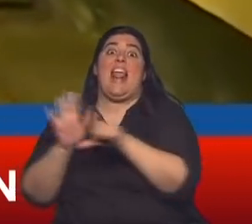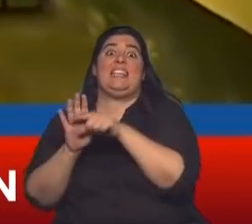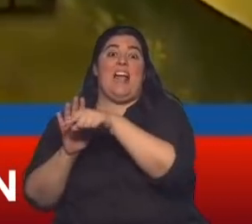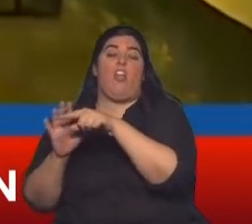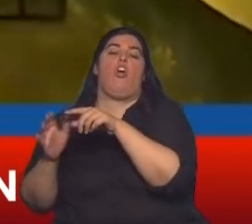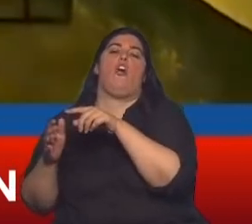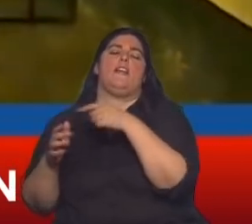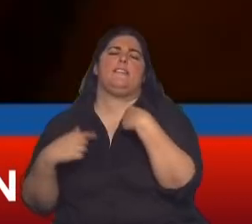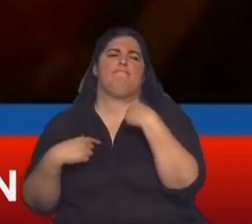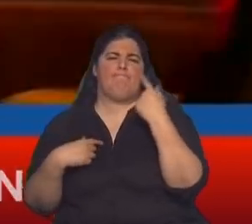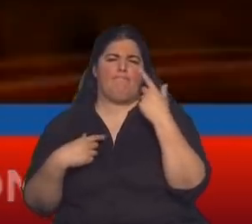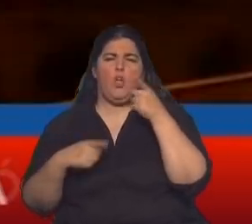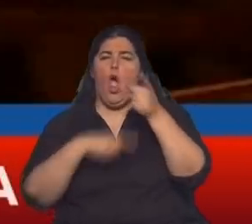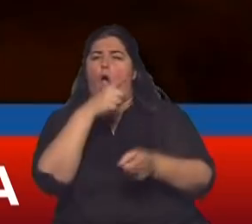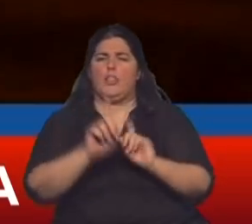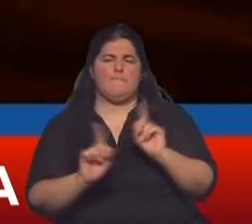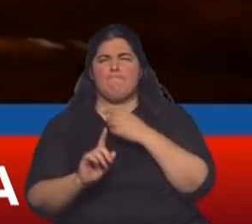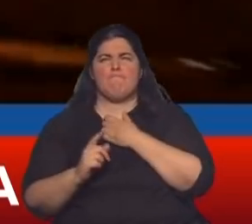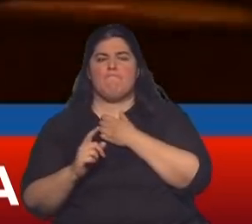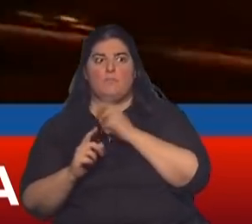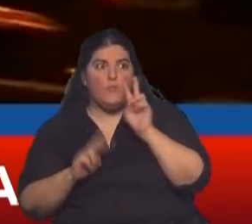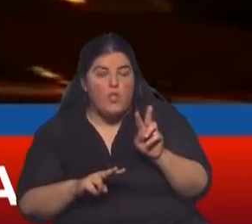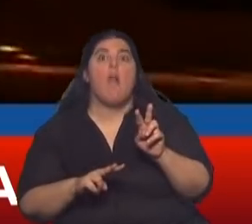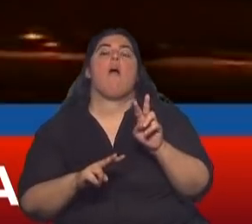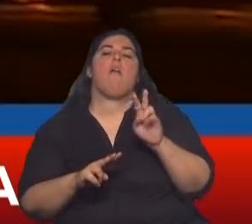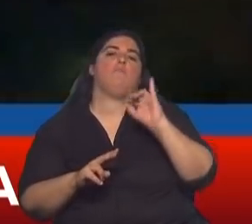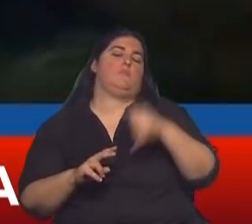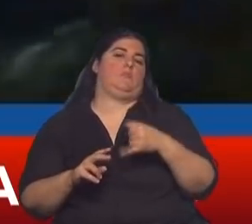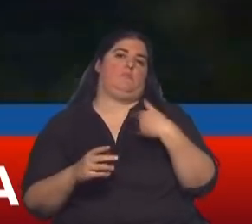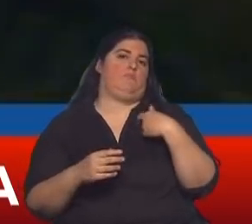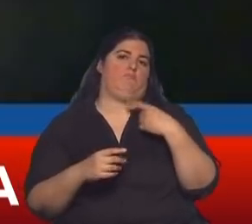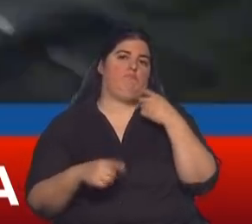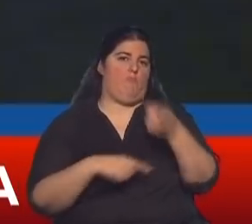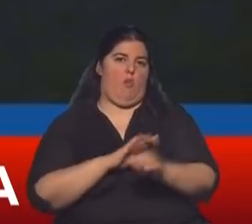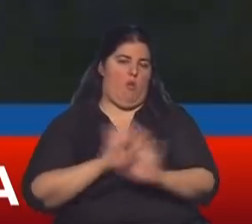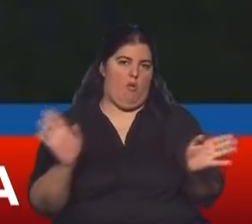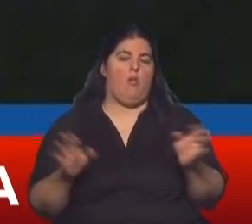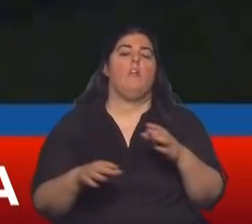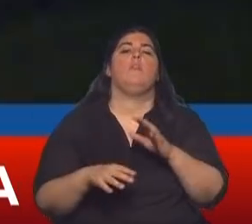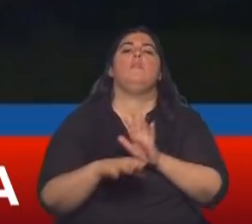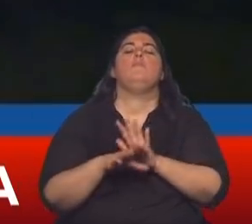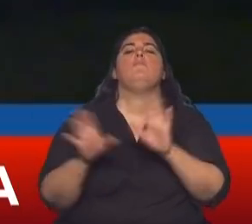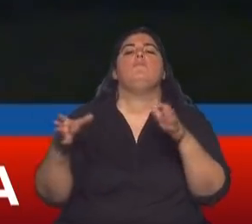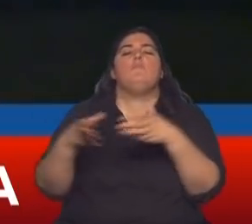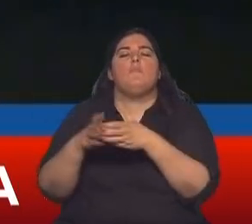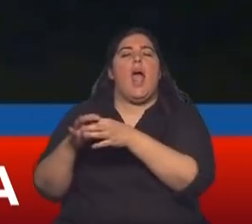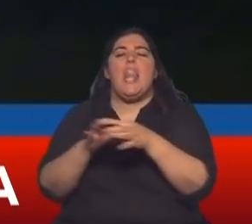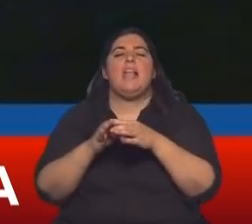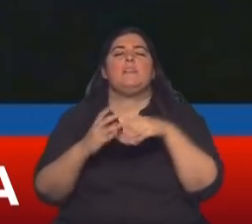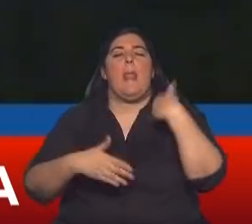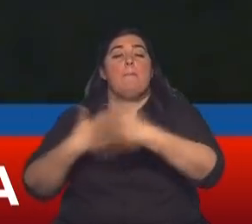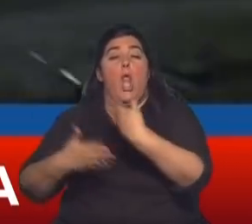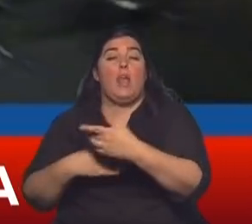a derrocar a Castillo. En esa línea se inscriben parlamentarios de Acción Popular y Alianza para el Progreso que pidieron